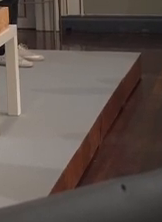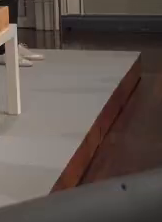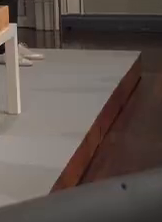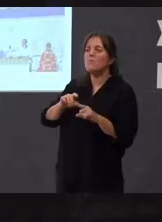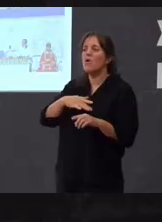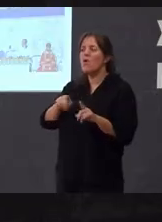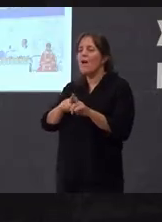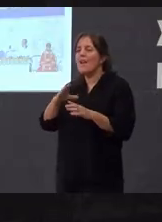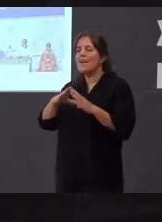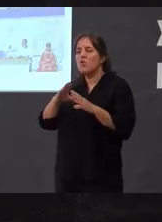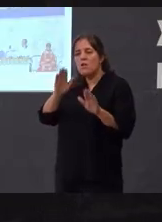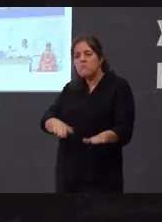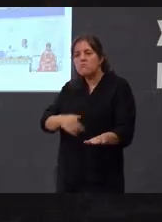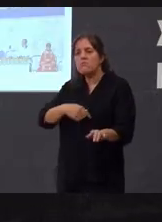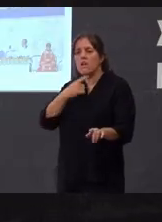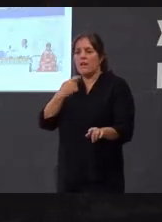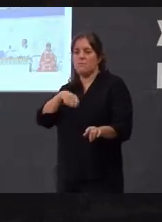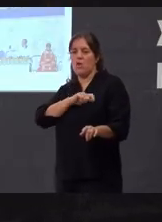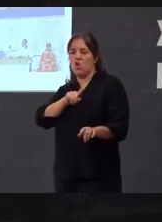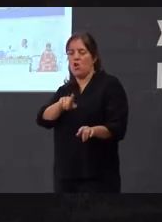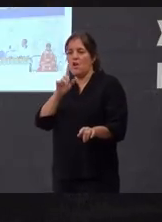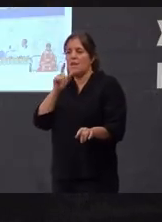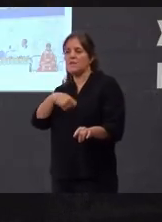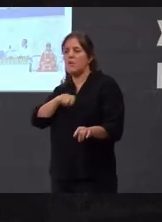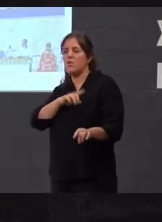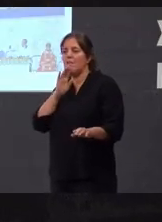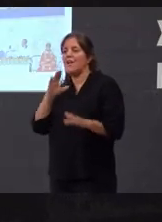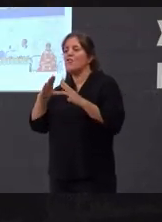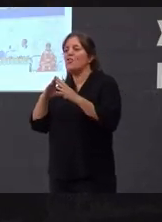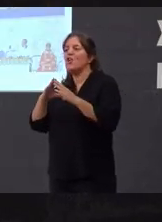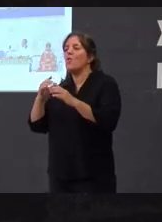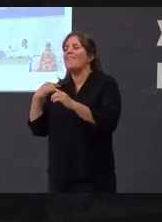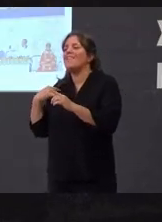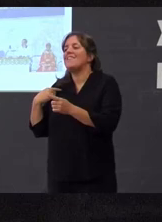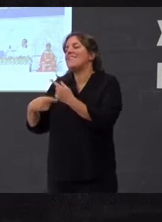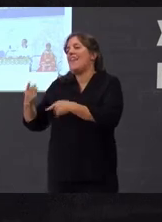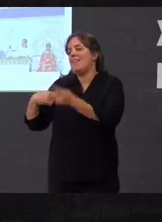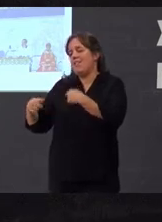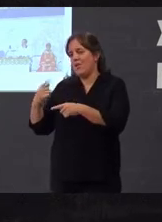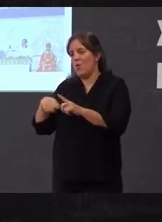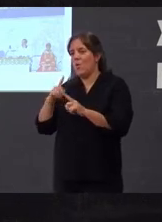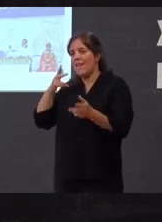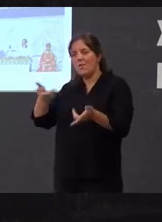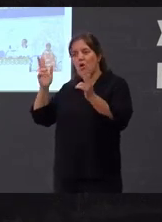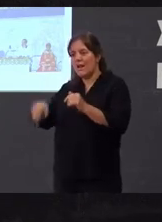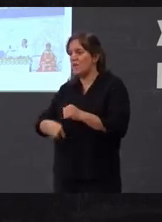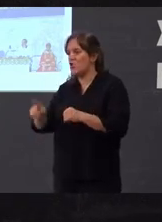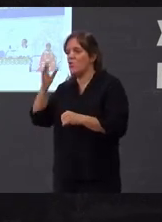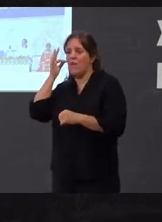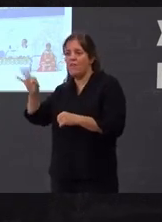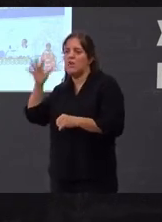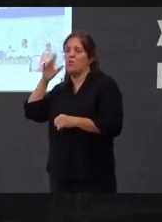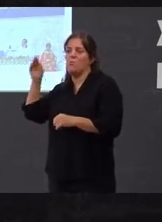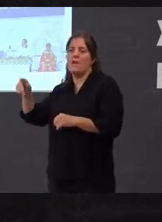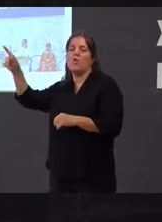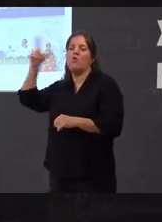Ser católico era ser español. Y ser español era ser católico tradicionalista. No podía ser católico democrático, como podía ser un francés, o un